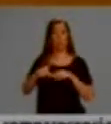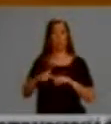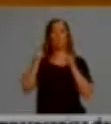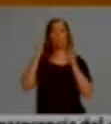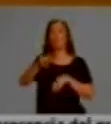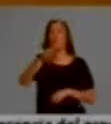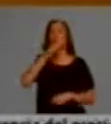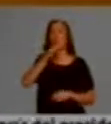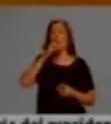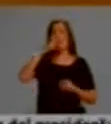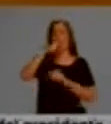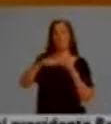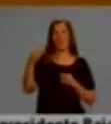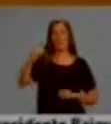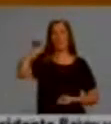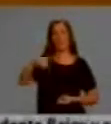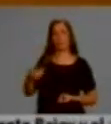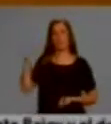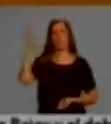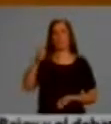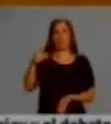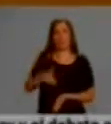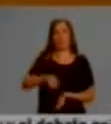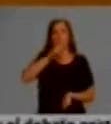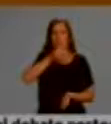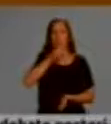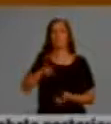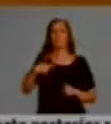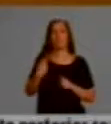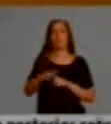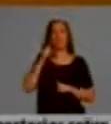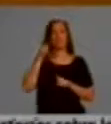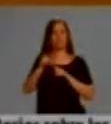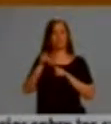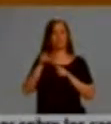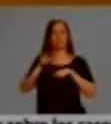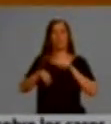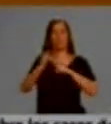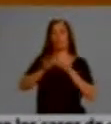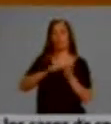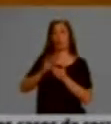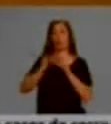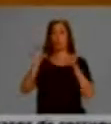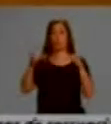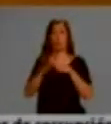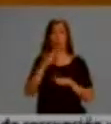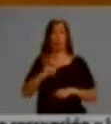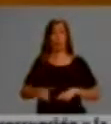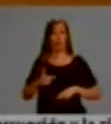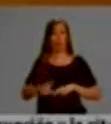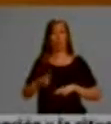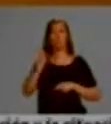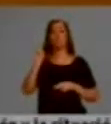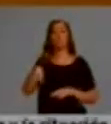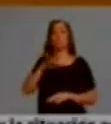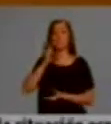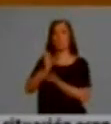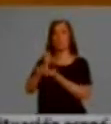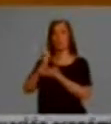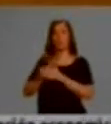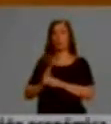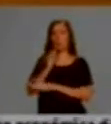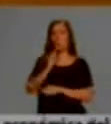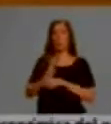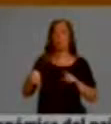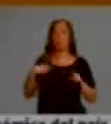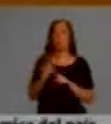su comparecencia anual ante esta Cámara, así como los procedimientos de contratación por parte de los partidos, la retención de los pagos de